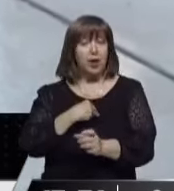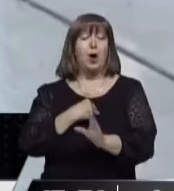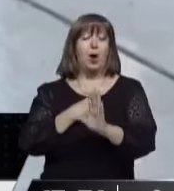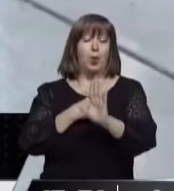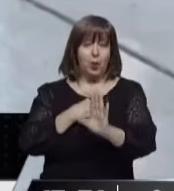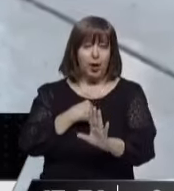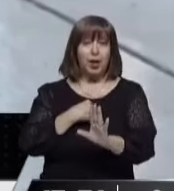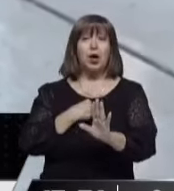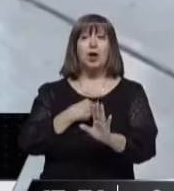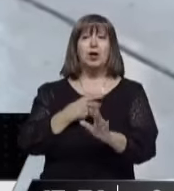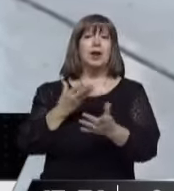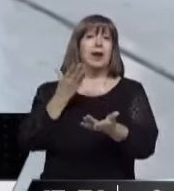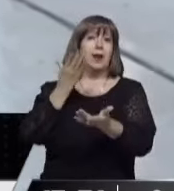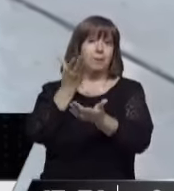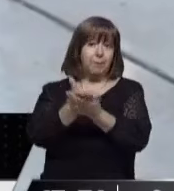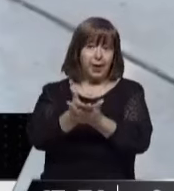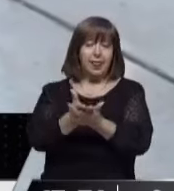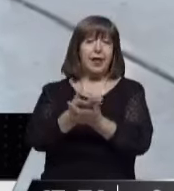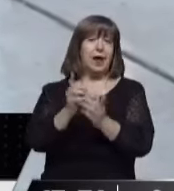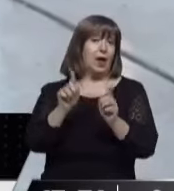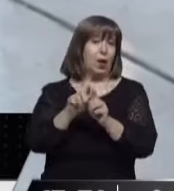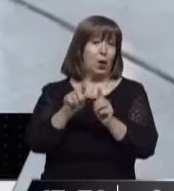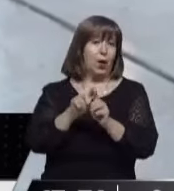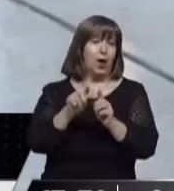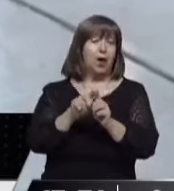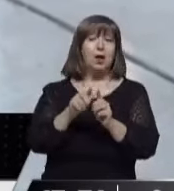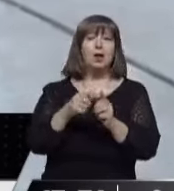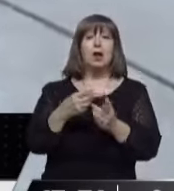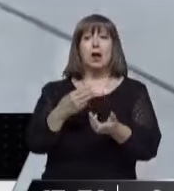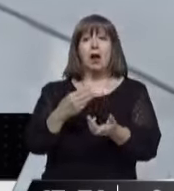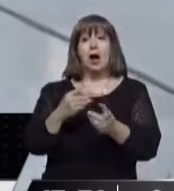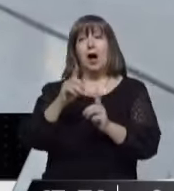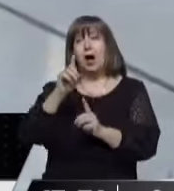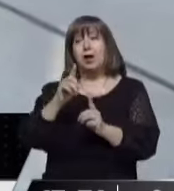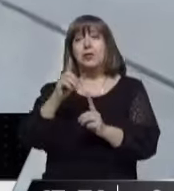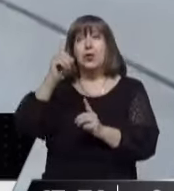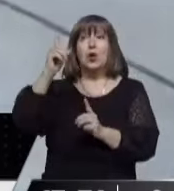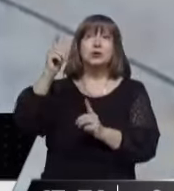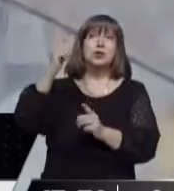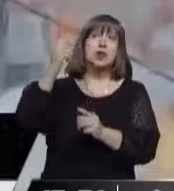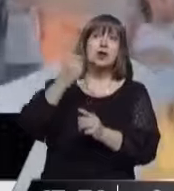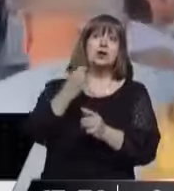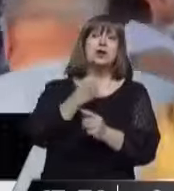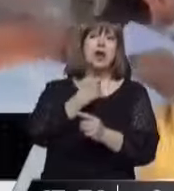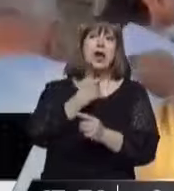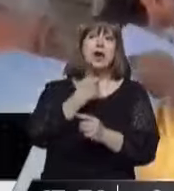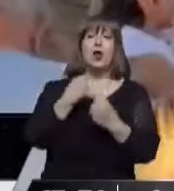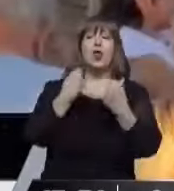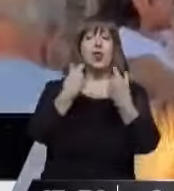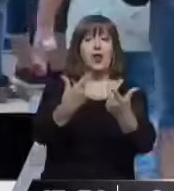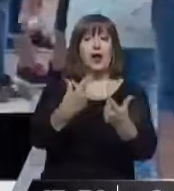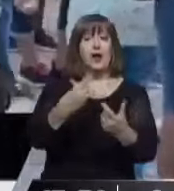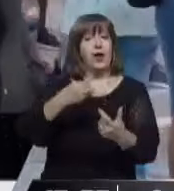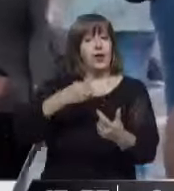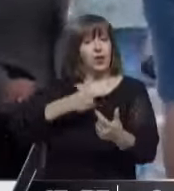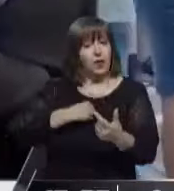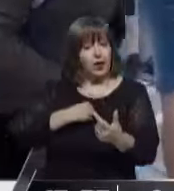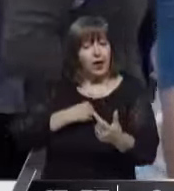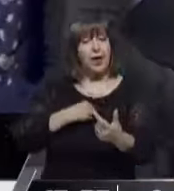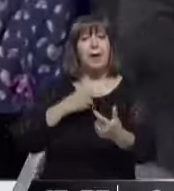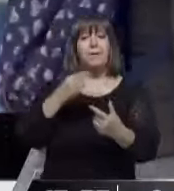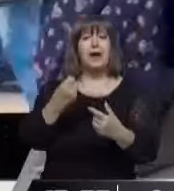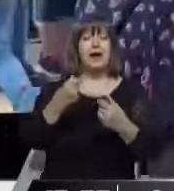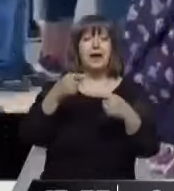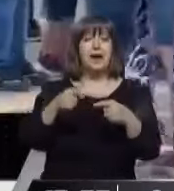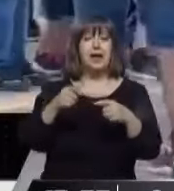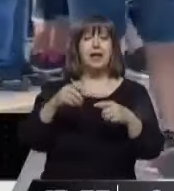llegar, así como también nosotros llegamos con un montón de gente y de fe, ojalá que Dios a cada uno le dé fe para que este año podamos